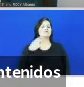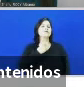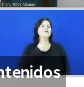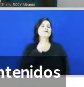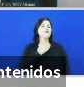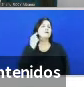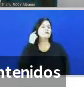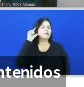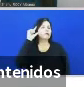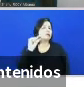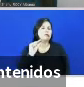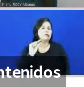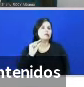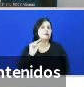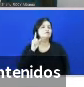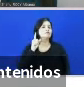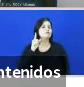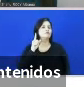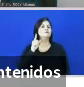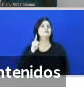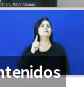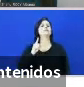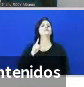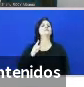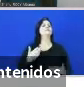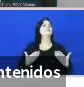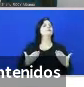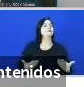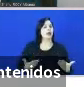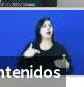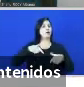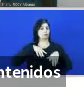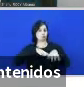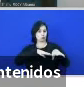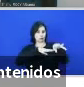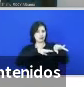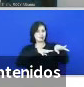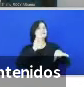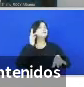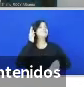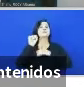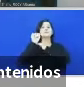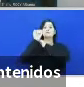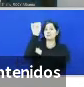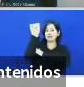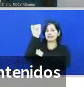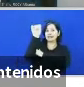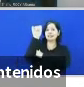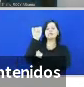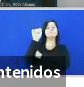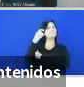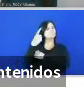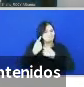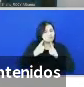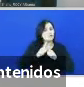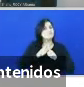mujeres articule este esfuerzo para no quedarnos en el camino de la lucha, de la pelea, sino también